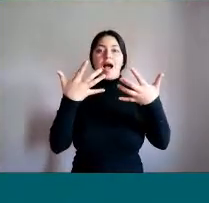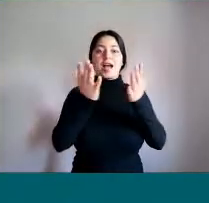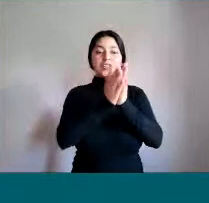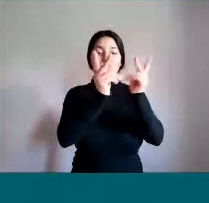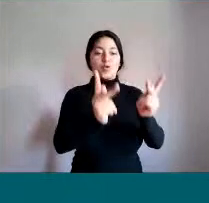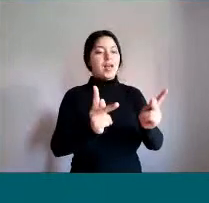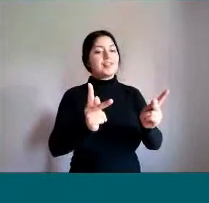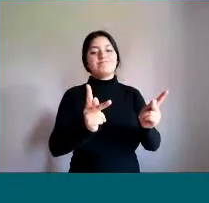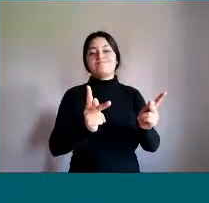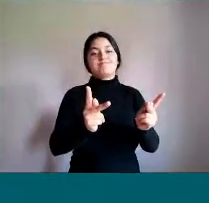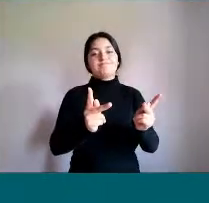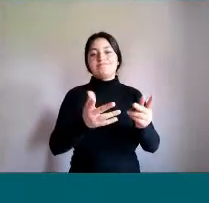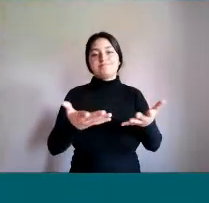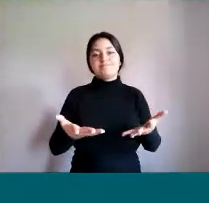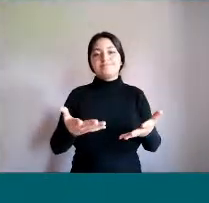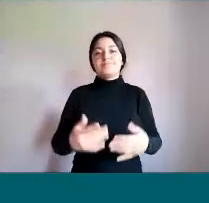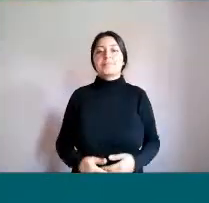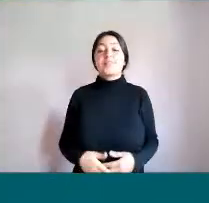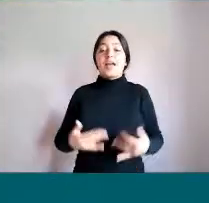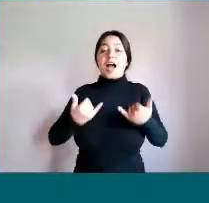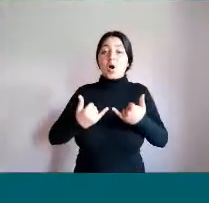suficiente. Entonces, la idea